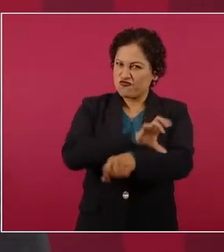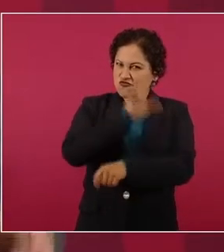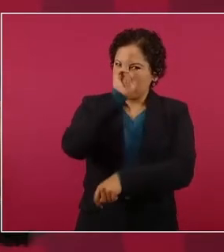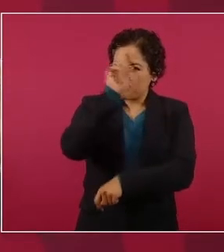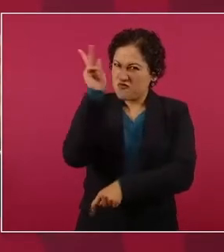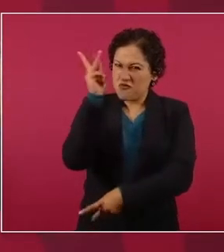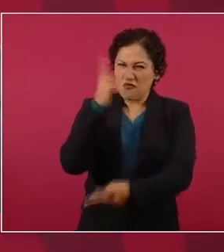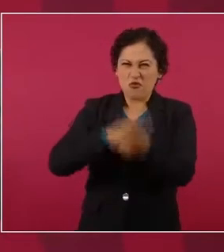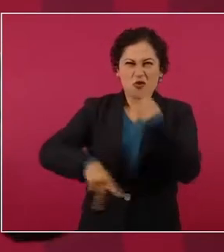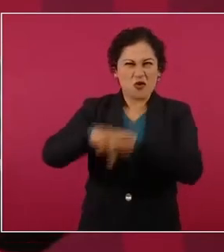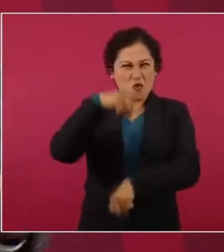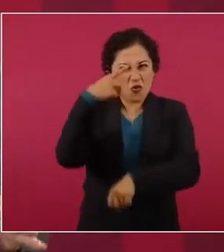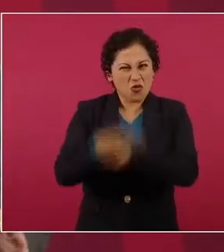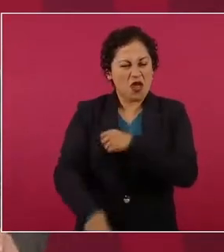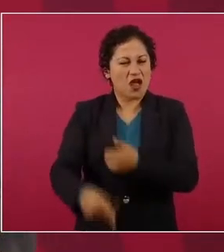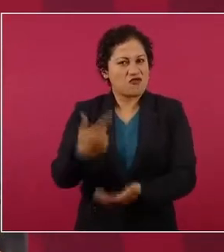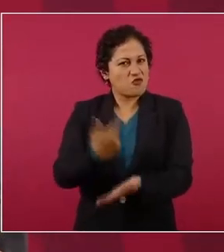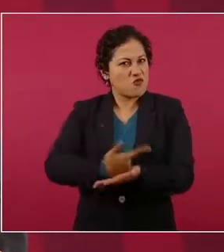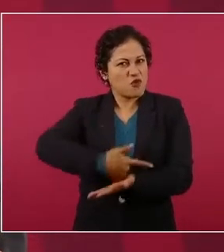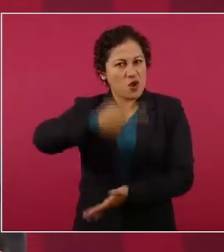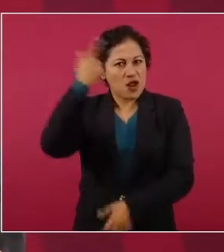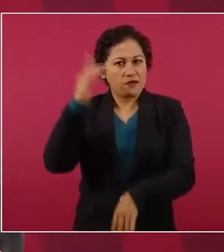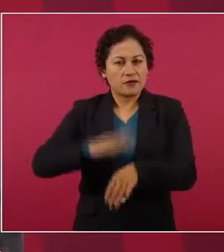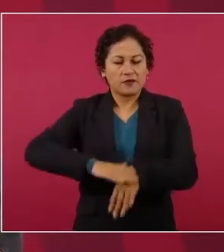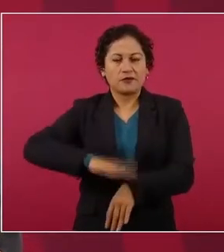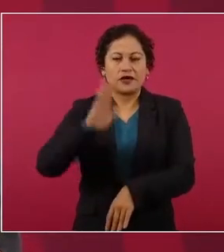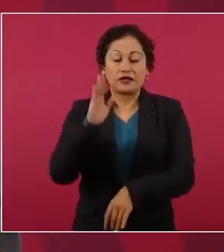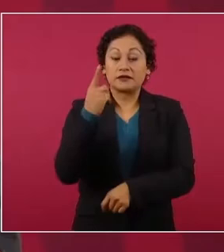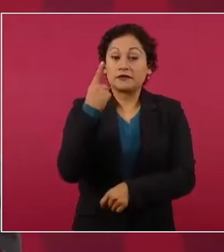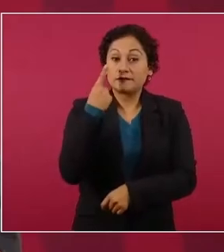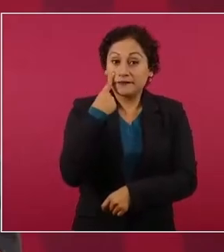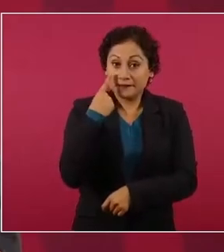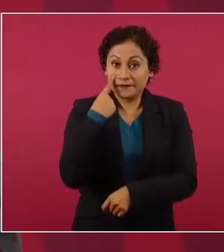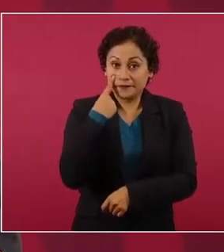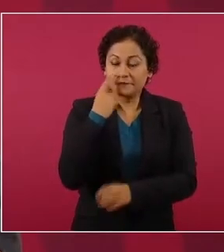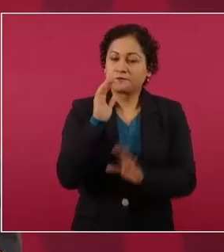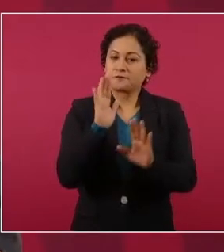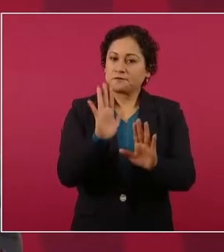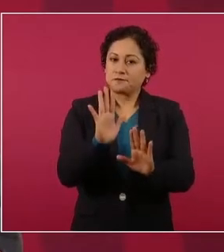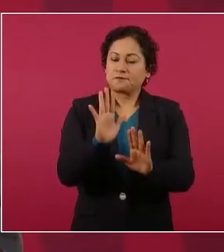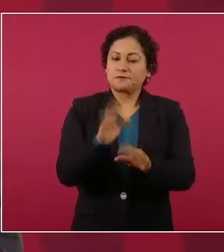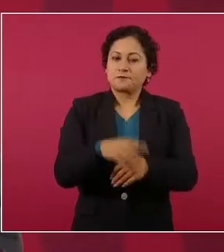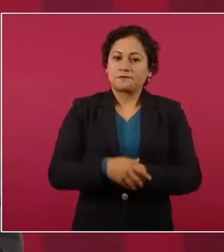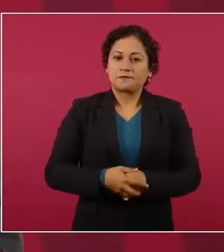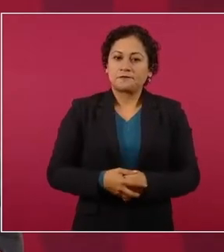Para decirlo así, en breve,